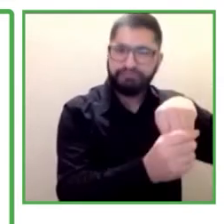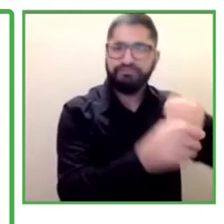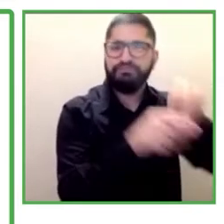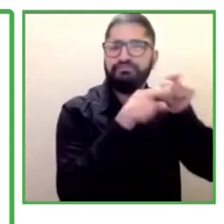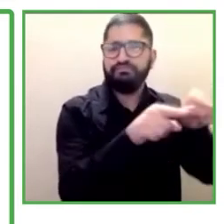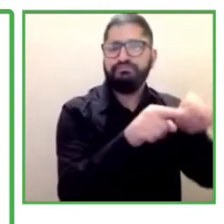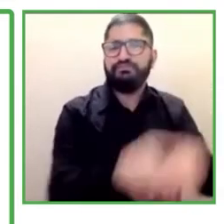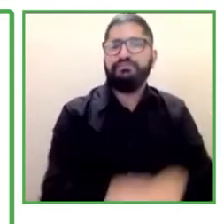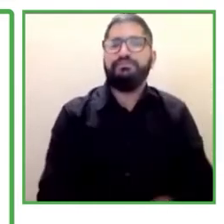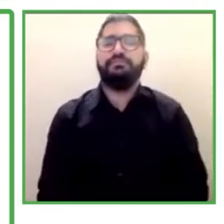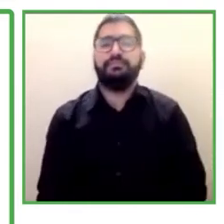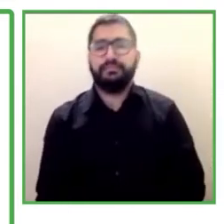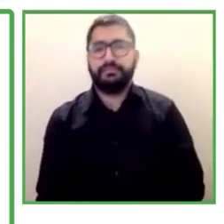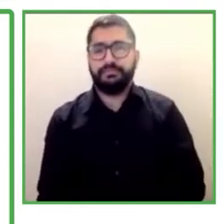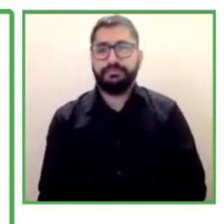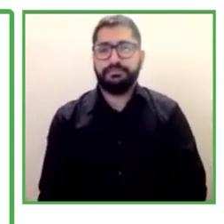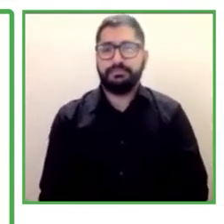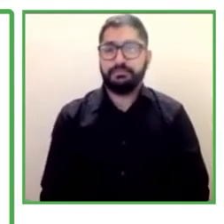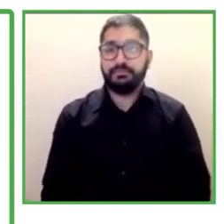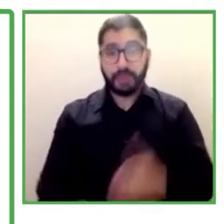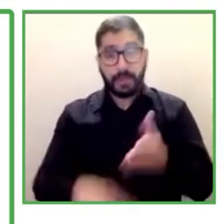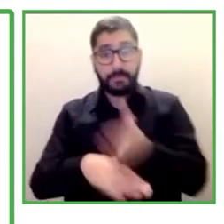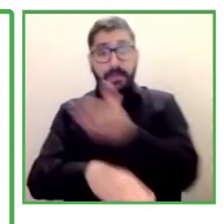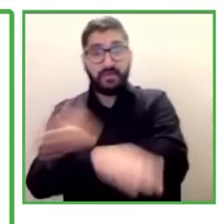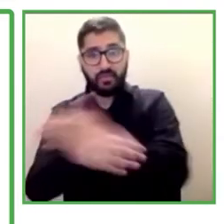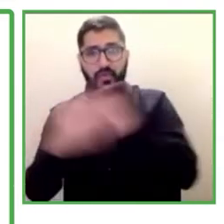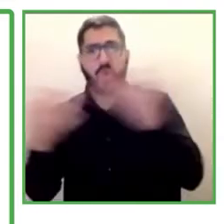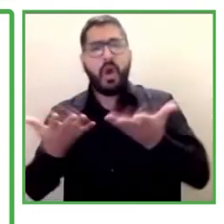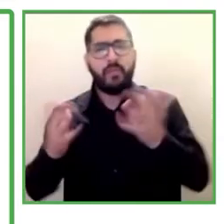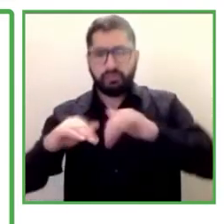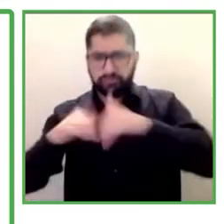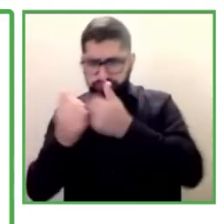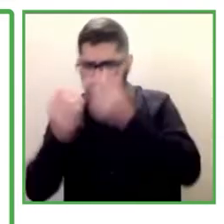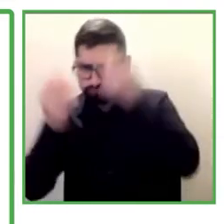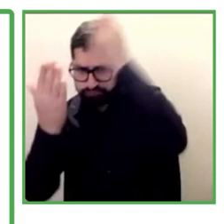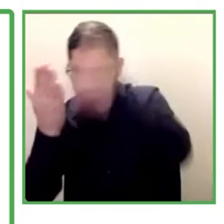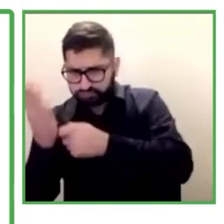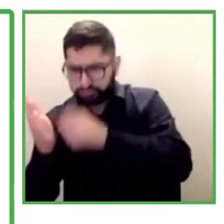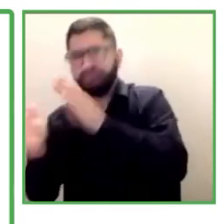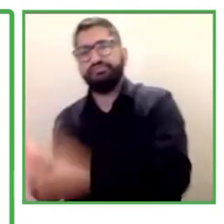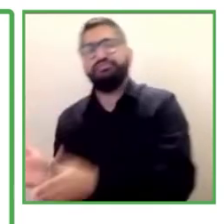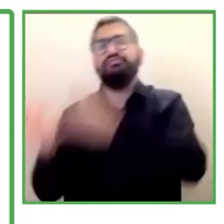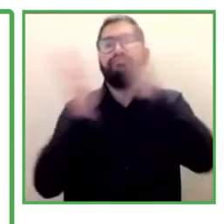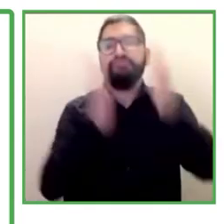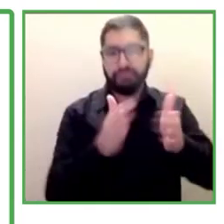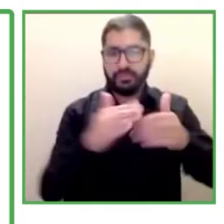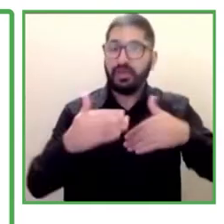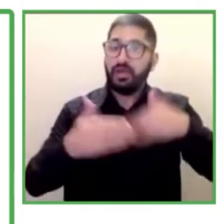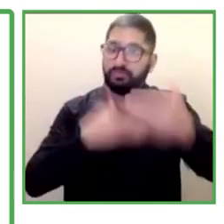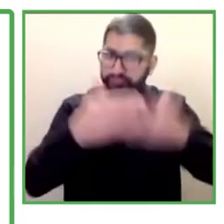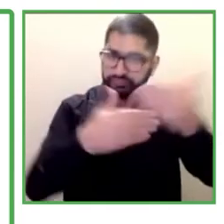un examen y una fase posterior de concurso de méritos.